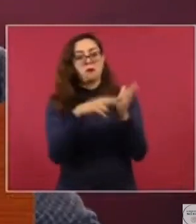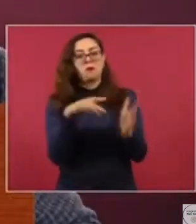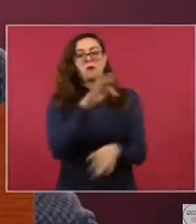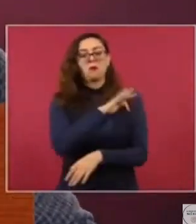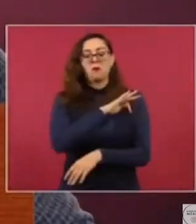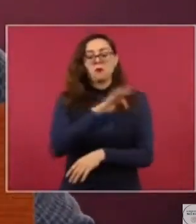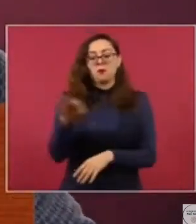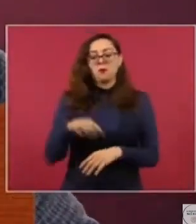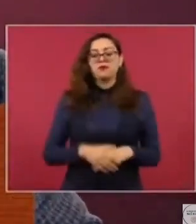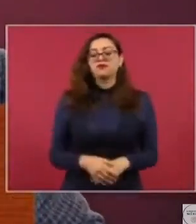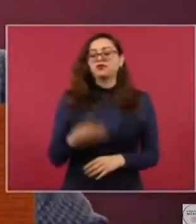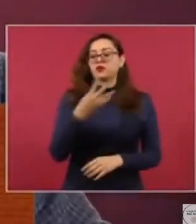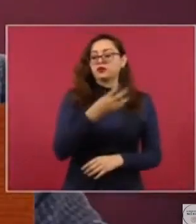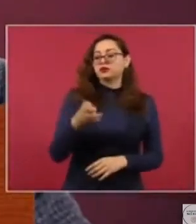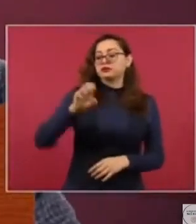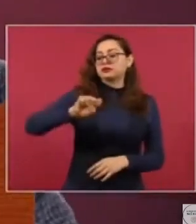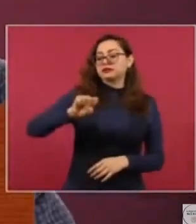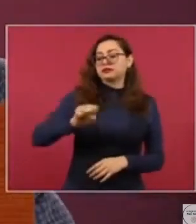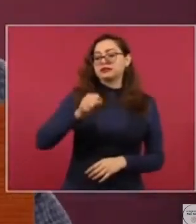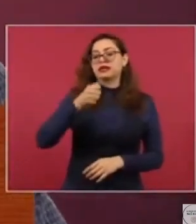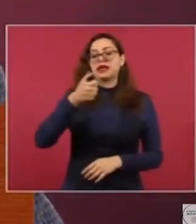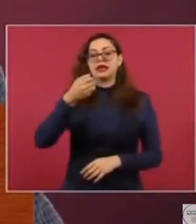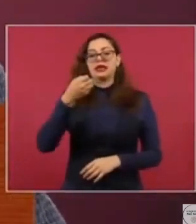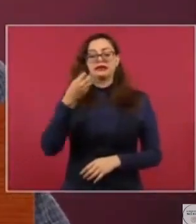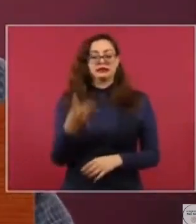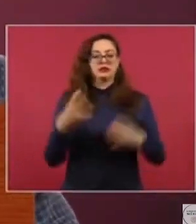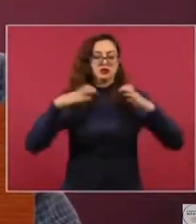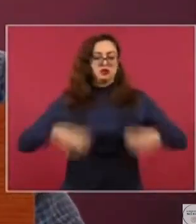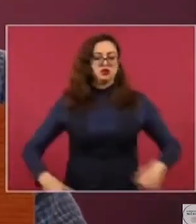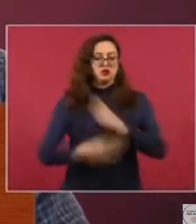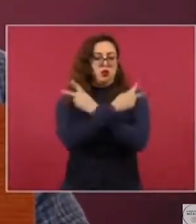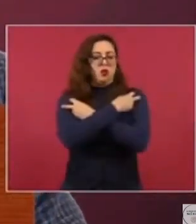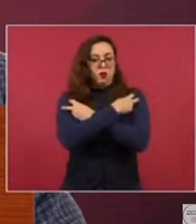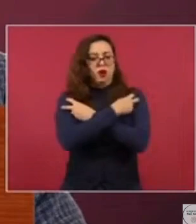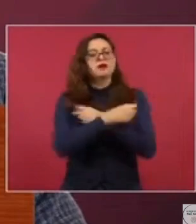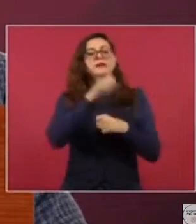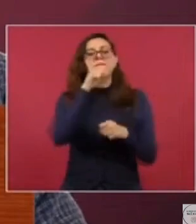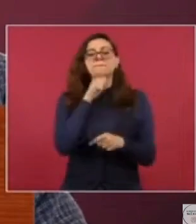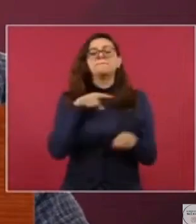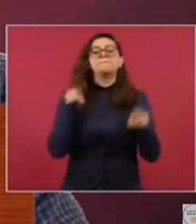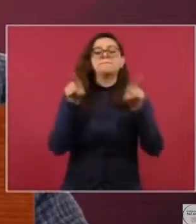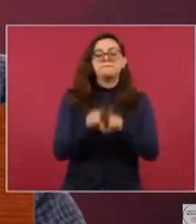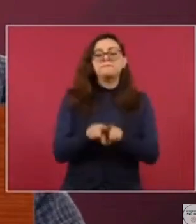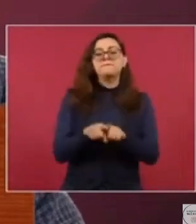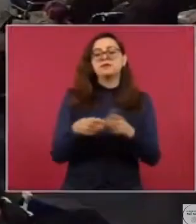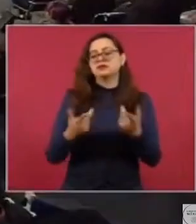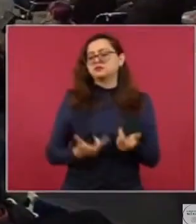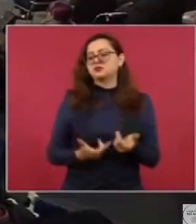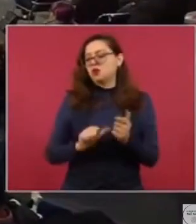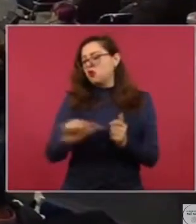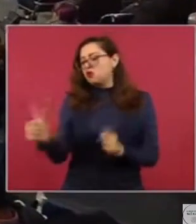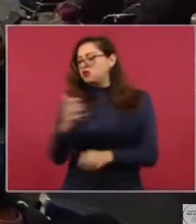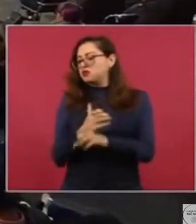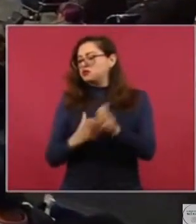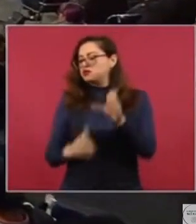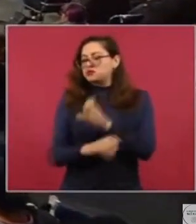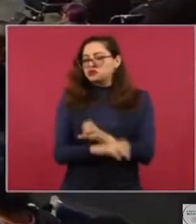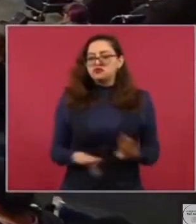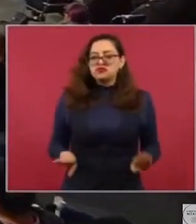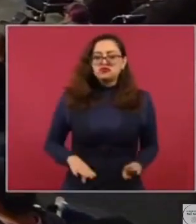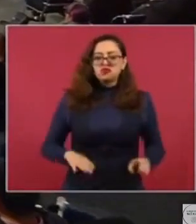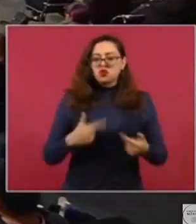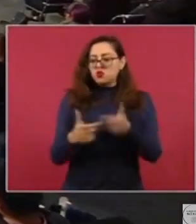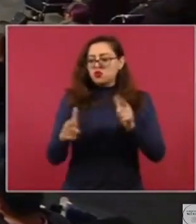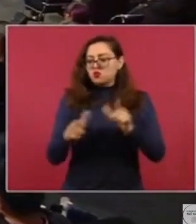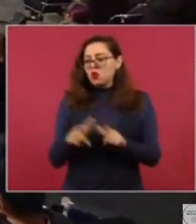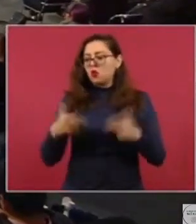463 osamentas y 1.145 rasgos naturales asociados a la presencia de